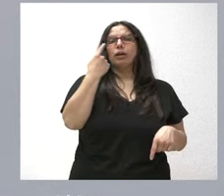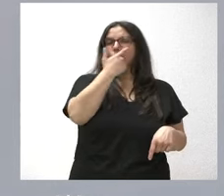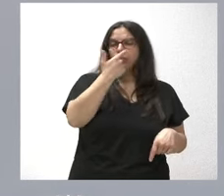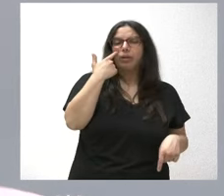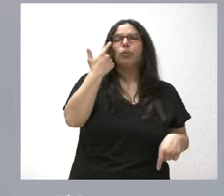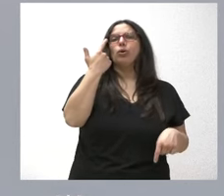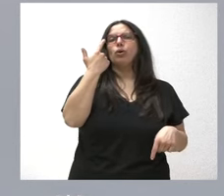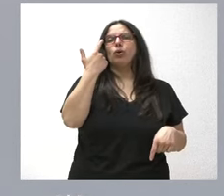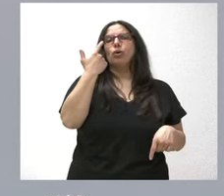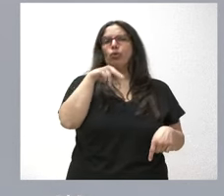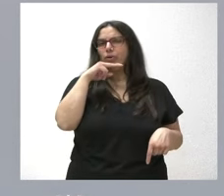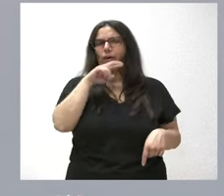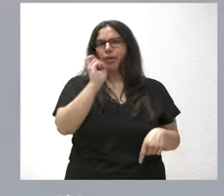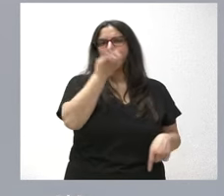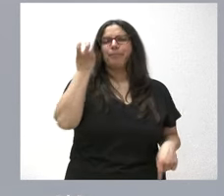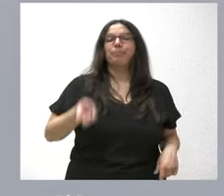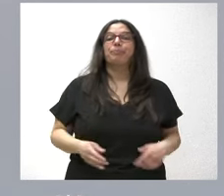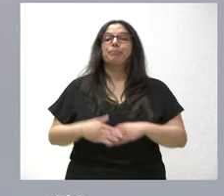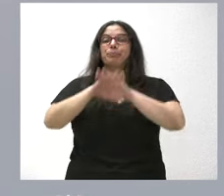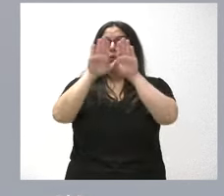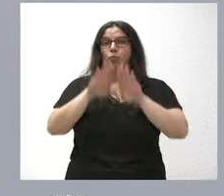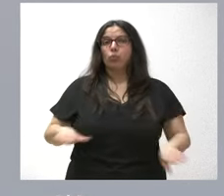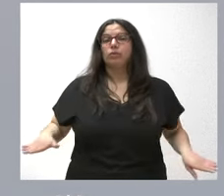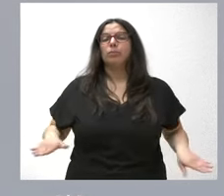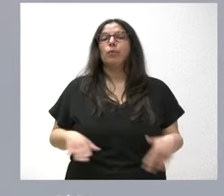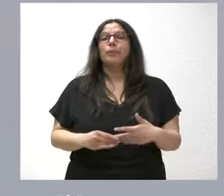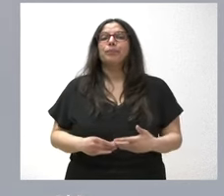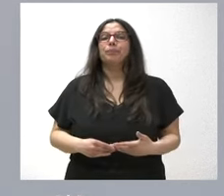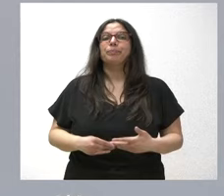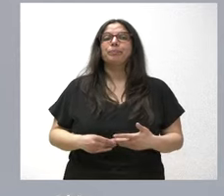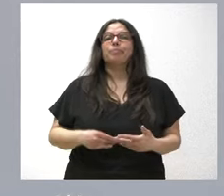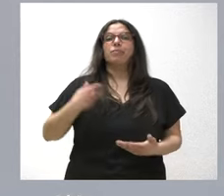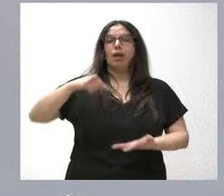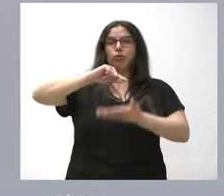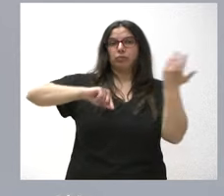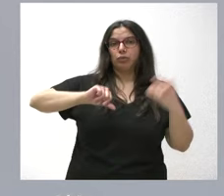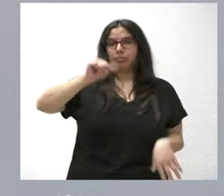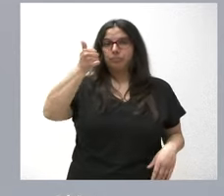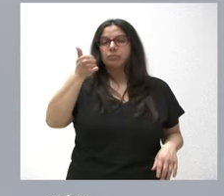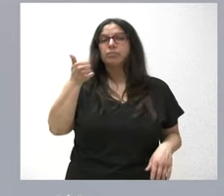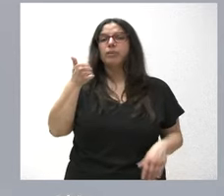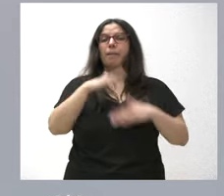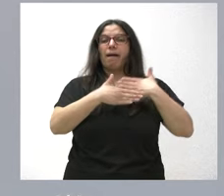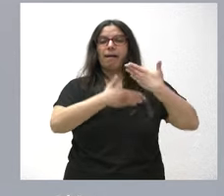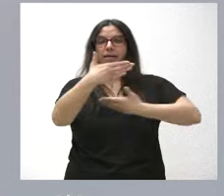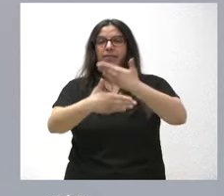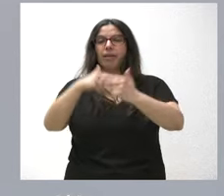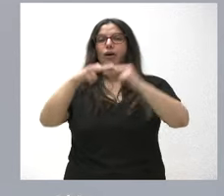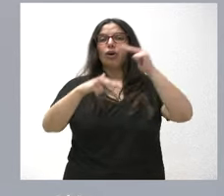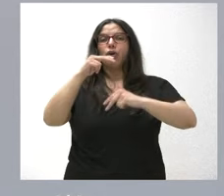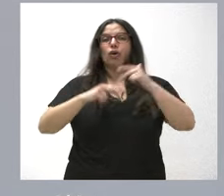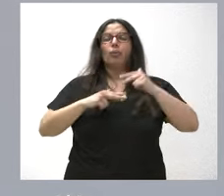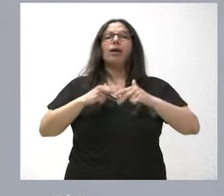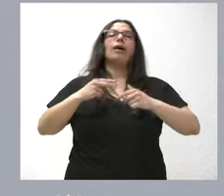oftalmológica y urología. Y, finalmente, se resuelve el contrato para avanzar en las obras del edificio de